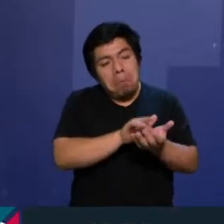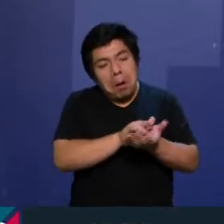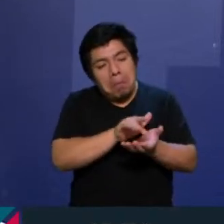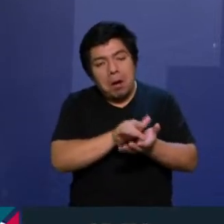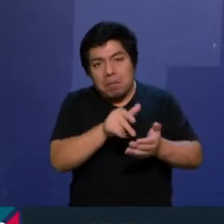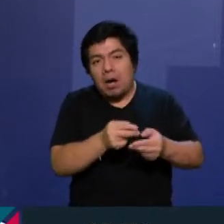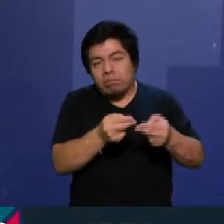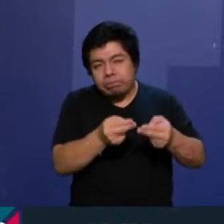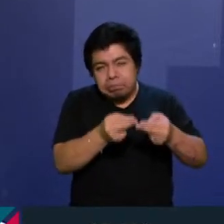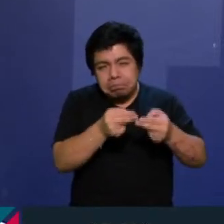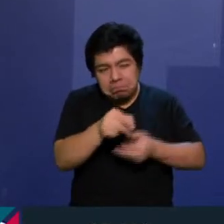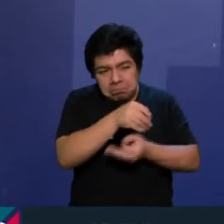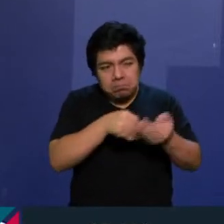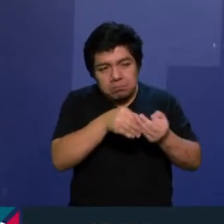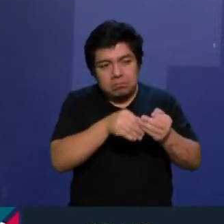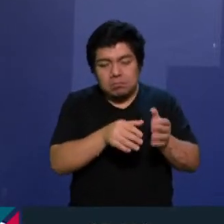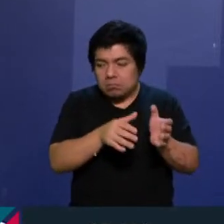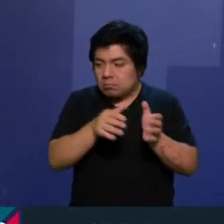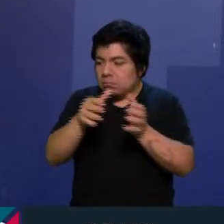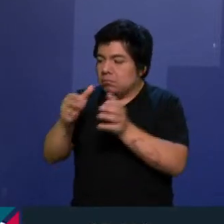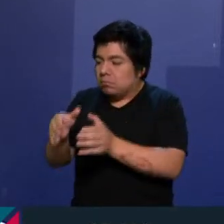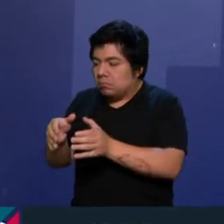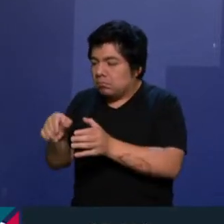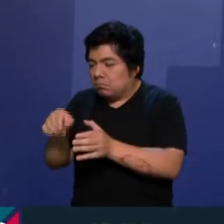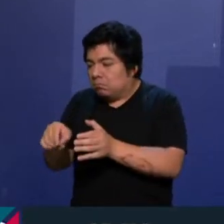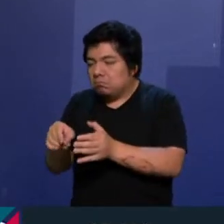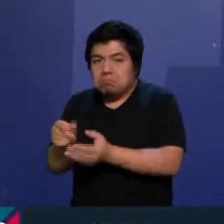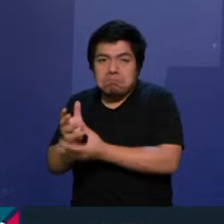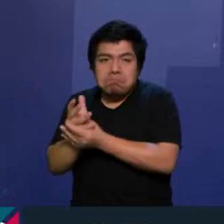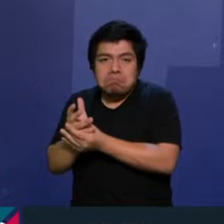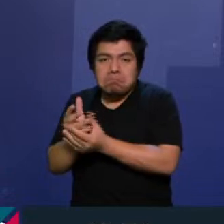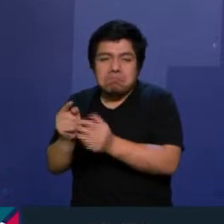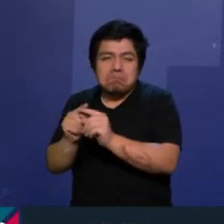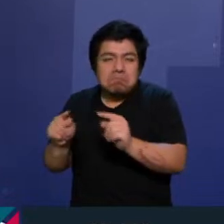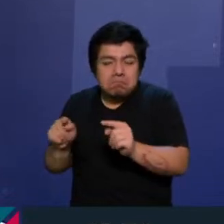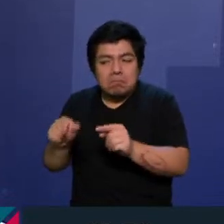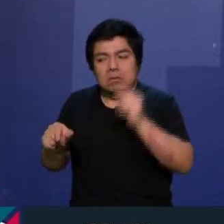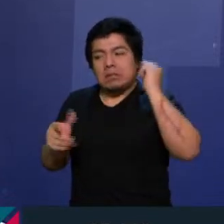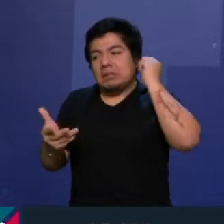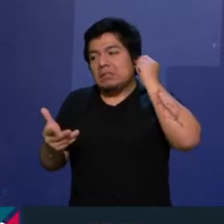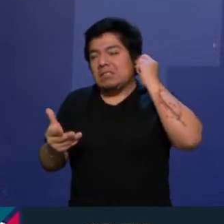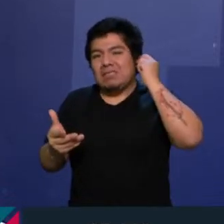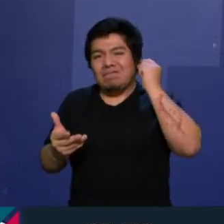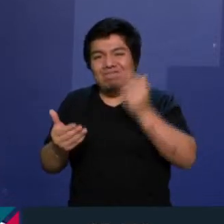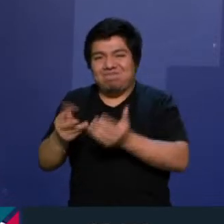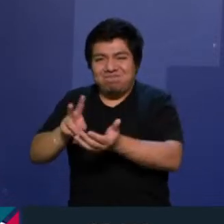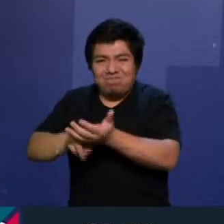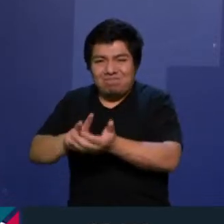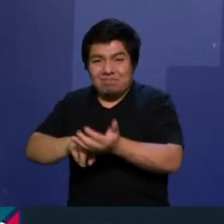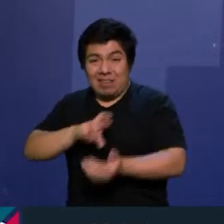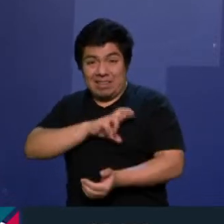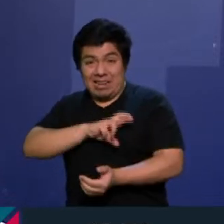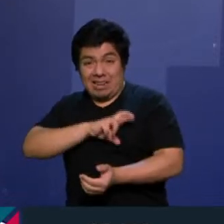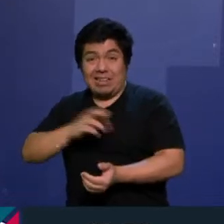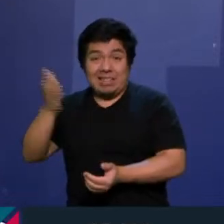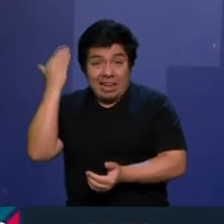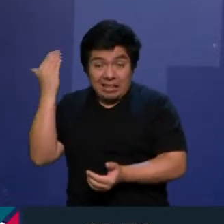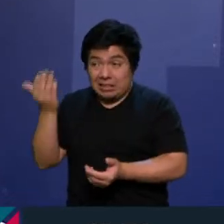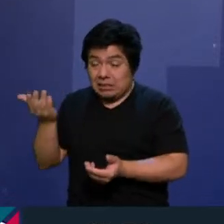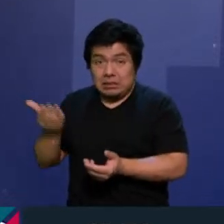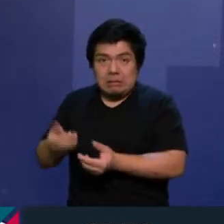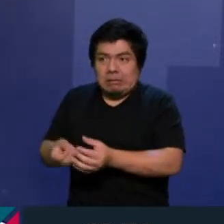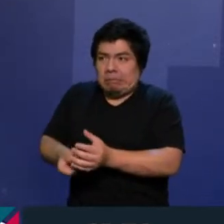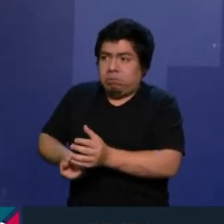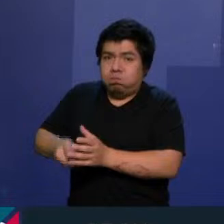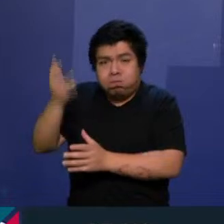para la localidad donde están, pero por el otro también está que han desbancado a quienes rentaban antes de ahí y